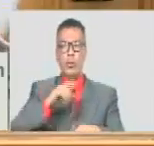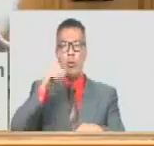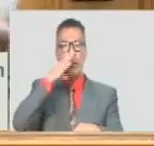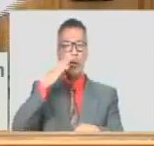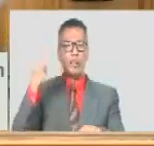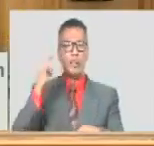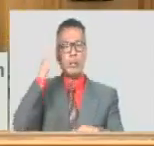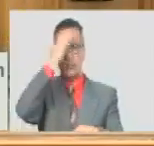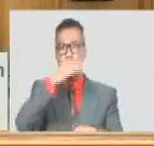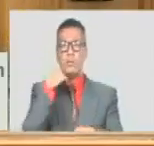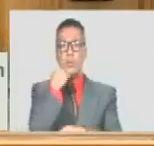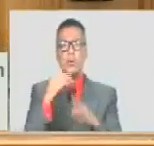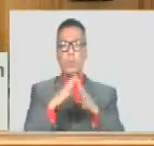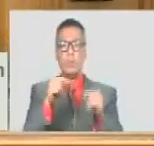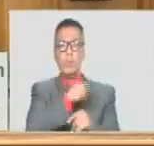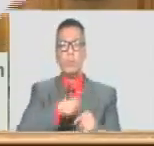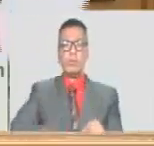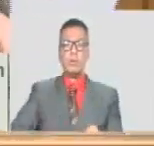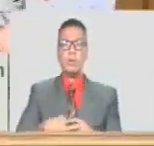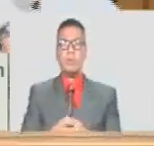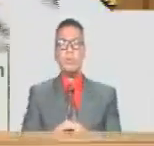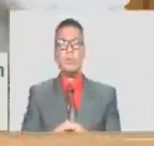Francisco de Miranda. Es todo, presidente.